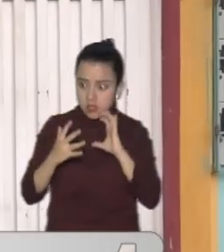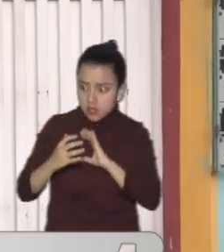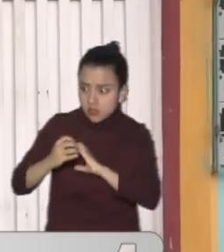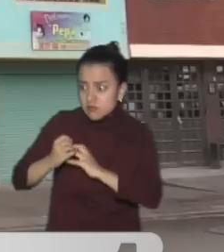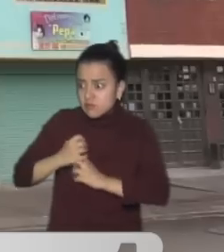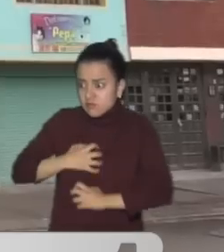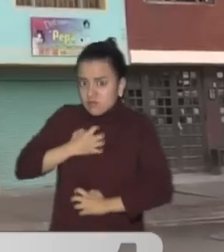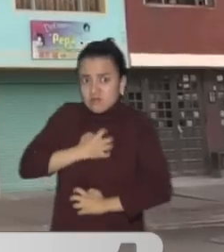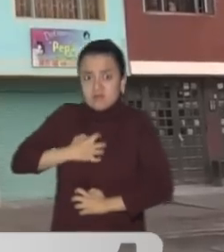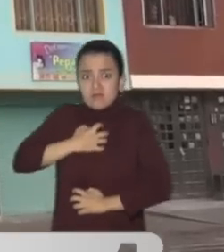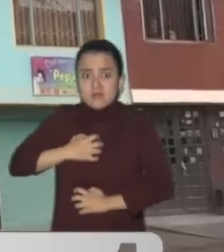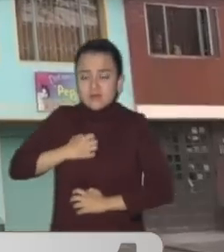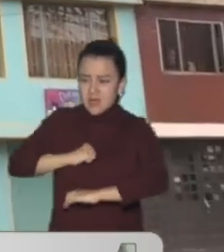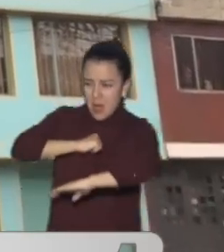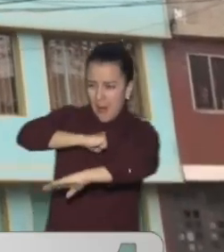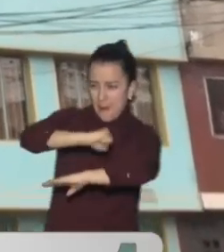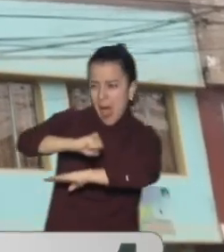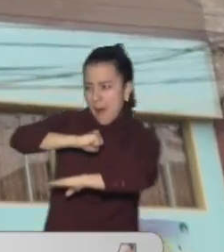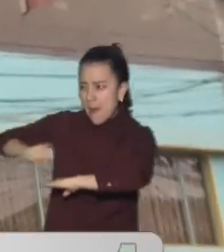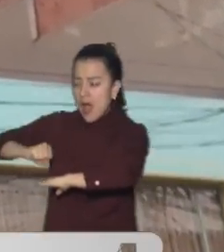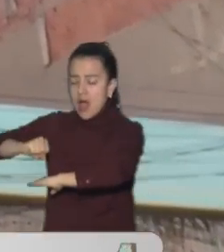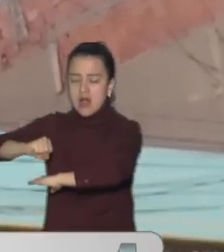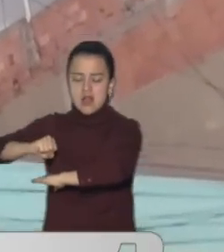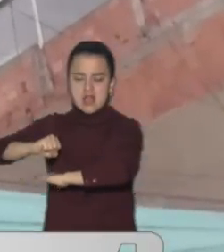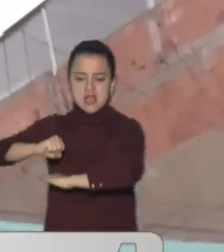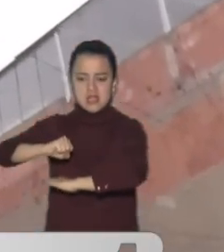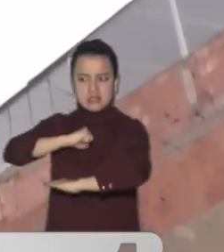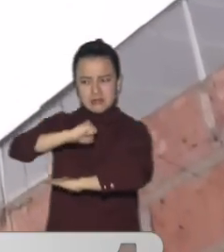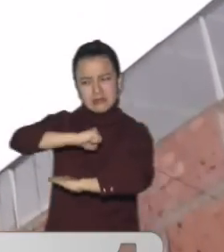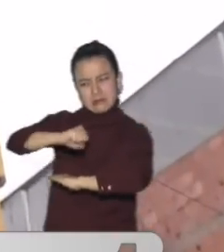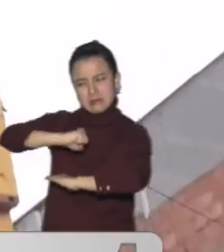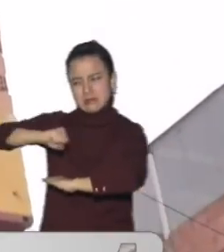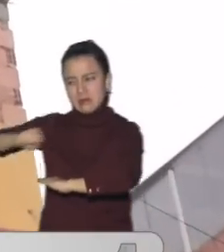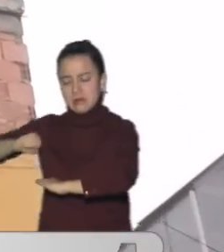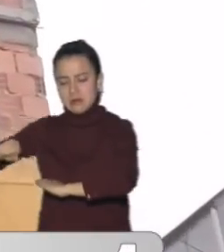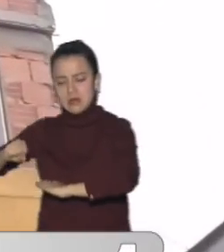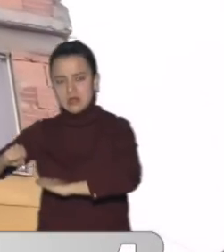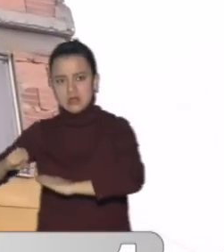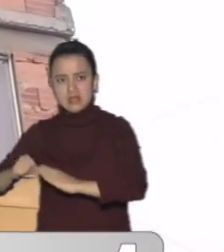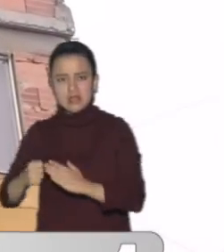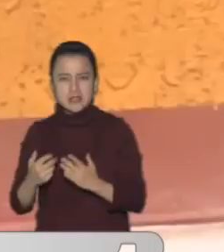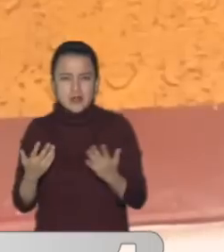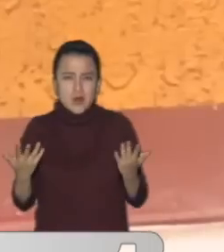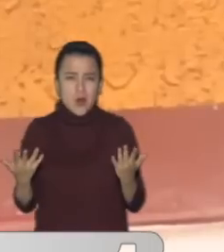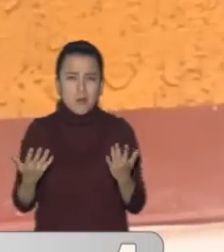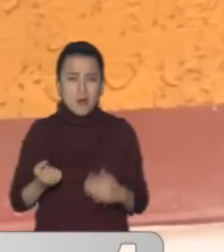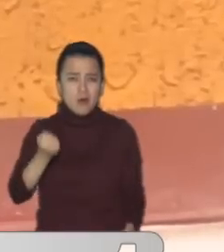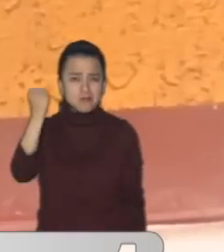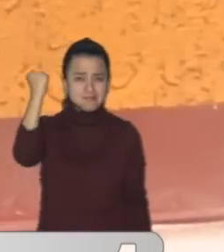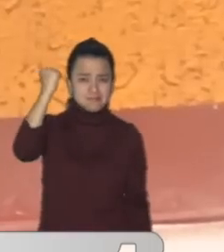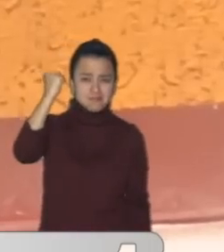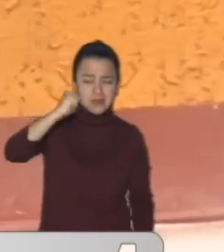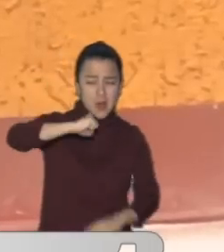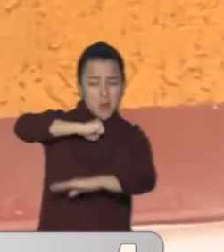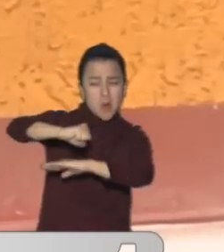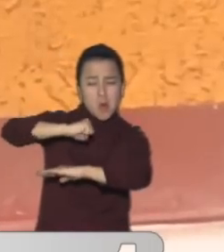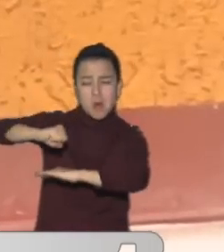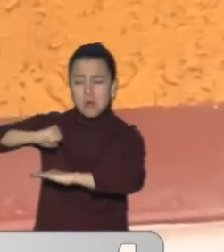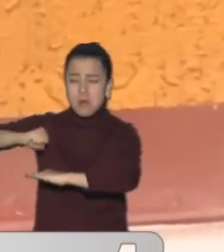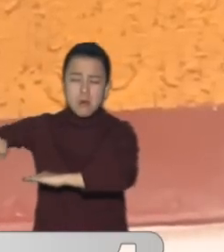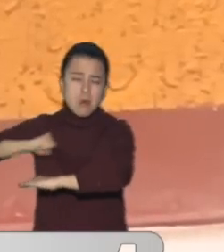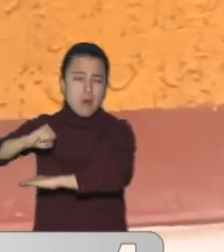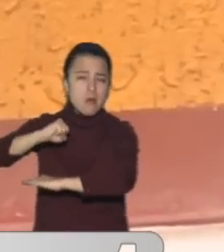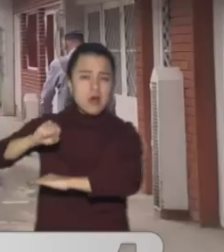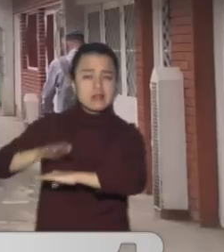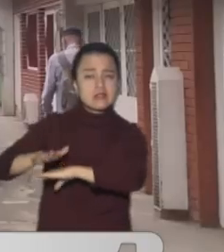también motivarse a matar a su madre y a la abuela. Las mujeres murieron por las múltiples heridas con armas blancas que les ocasionó este joven